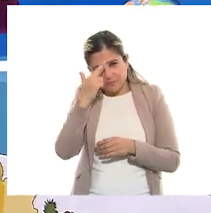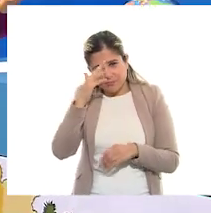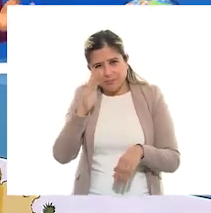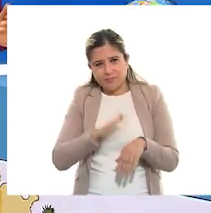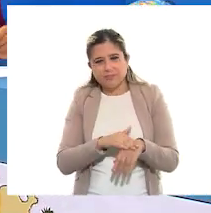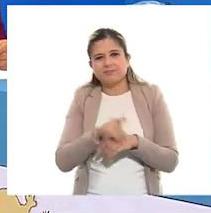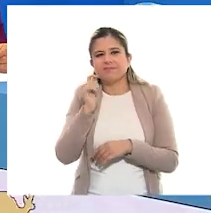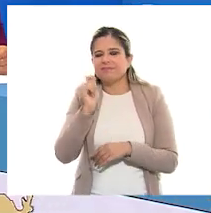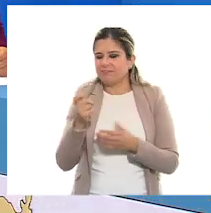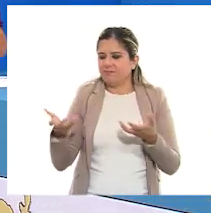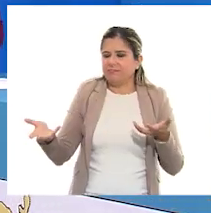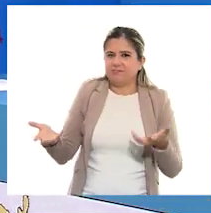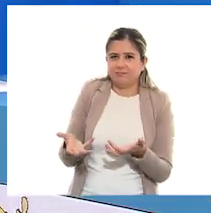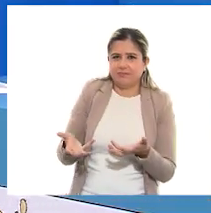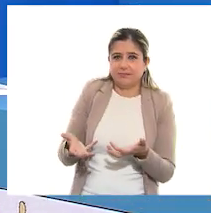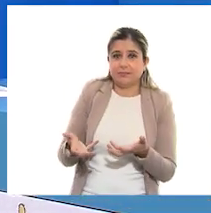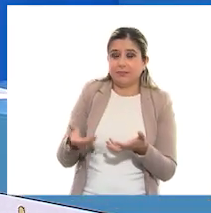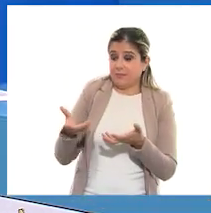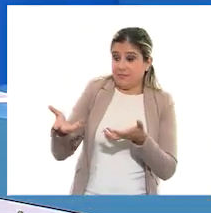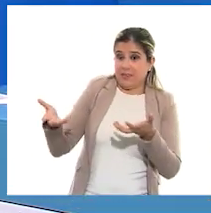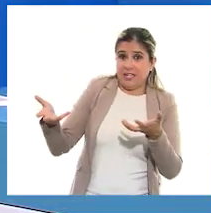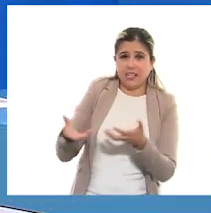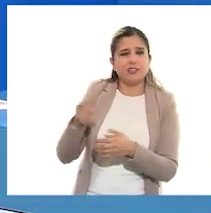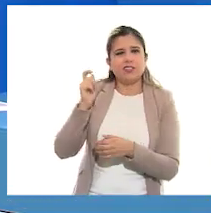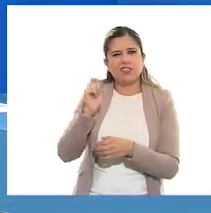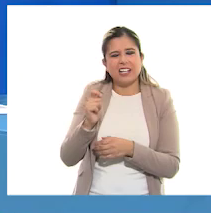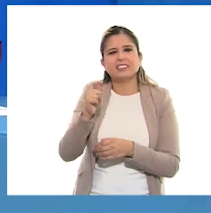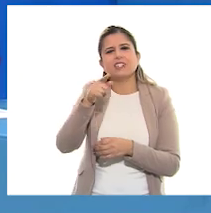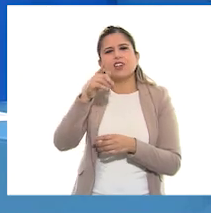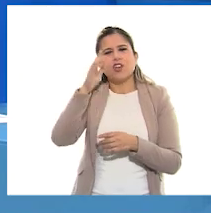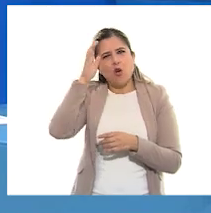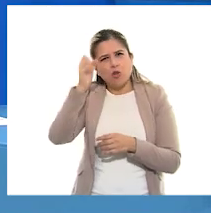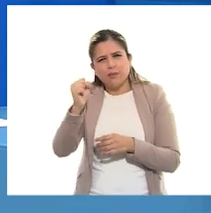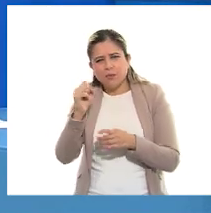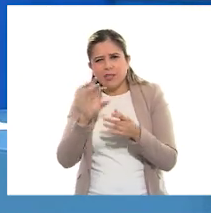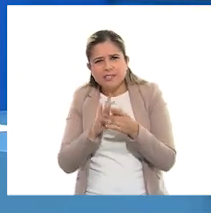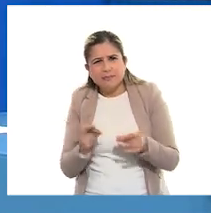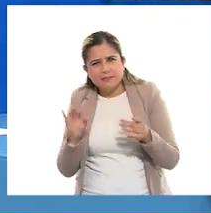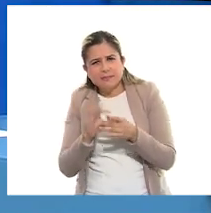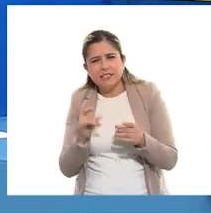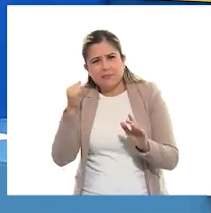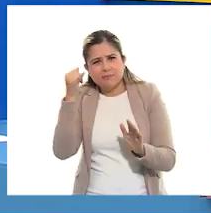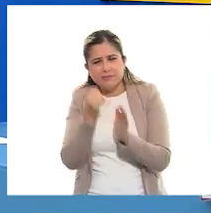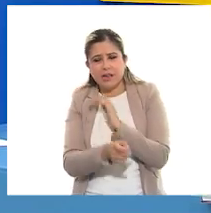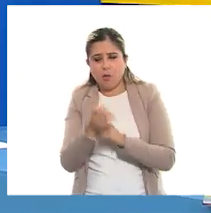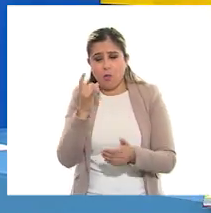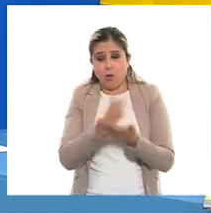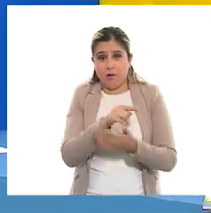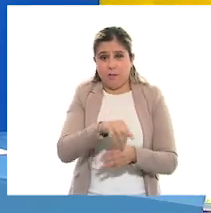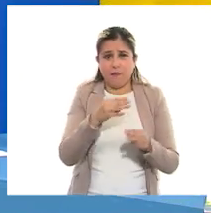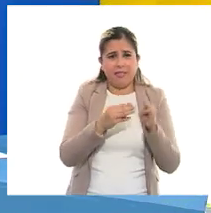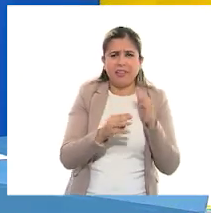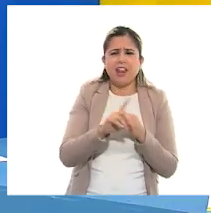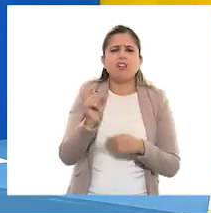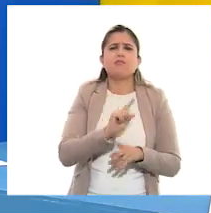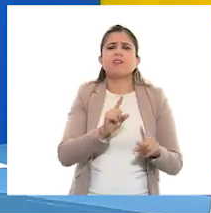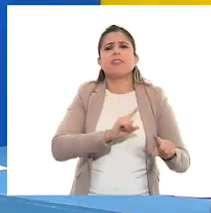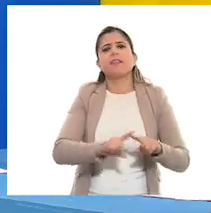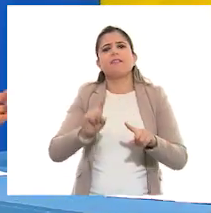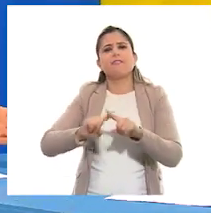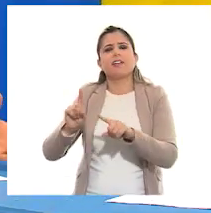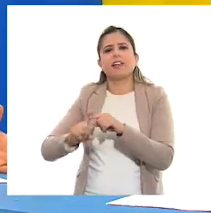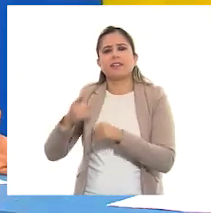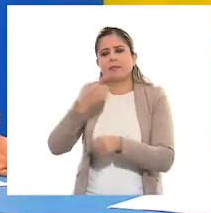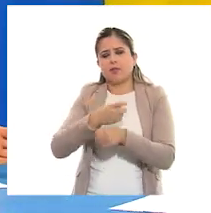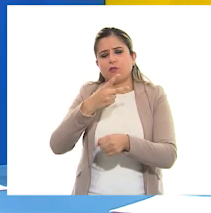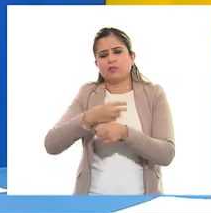qué es un hecho. Es un concepto que has trabajado no solo en esta asignatura, sino en diversos grados,